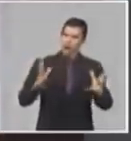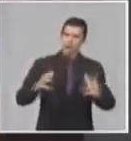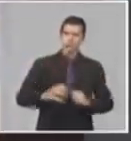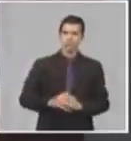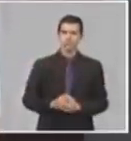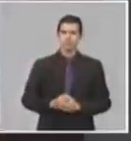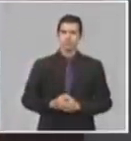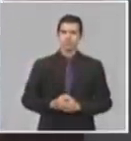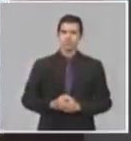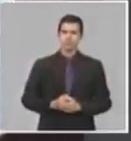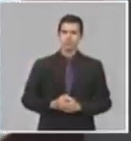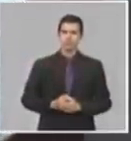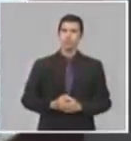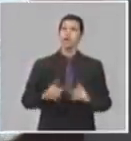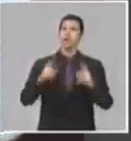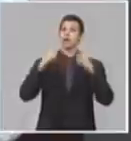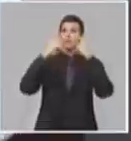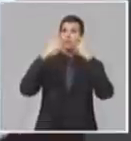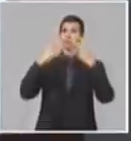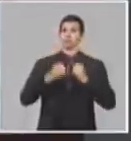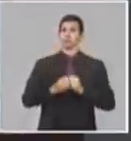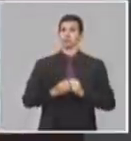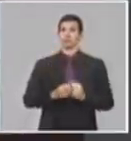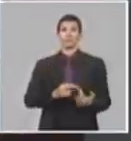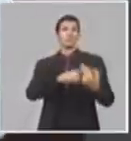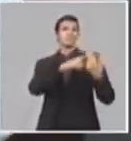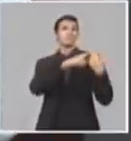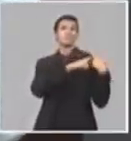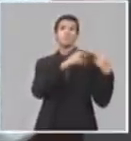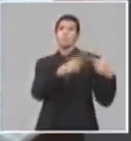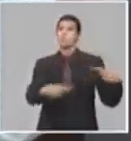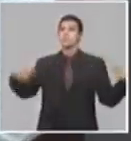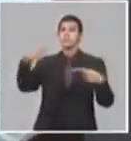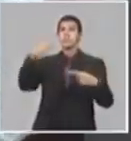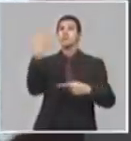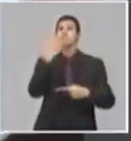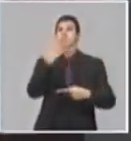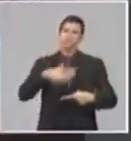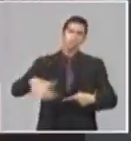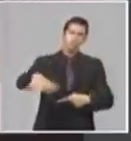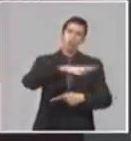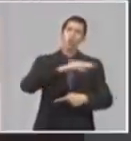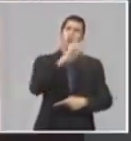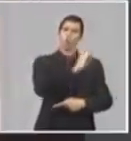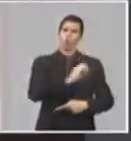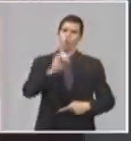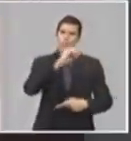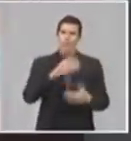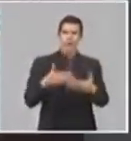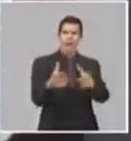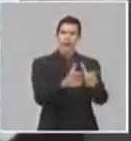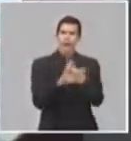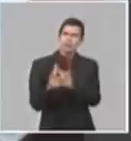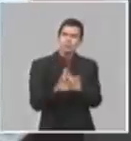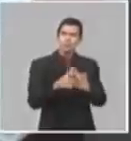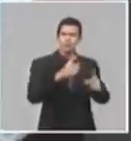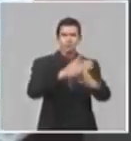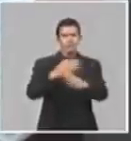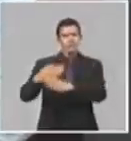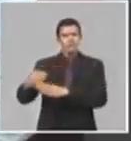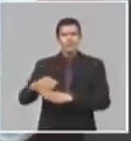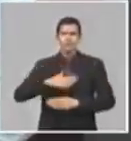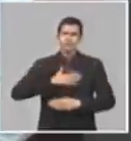los organismos de la Administración Central del Estado, las instituciones estatales y también todas las estructuras de gobierno a todas las